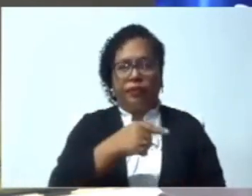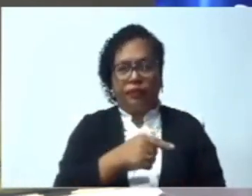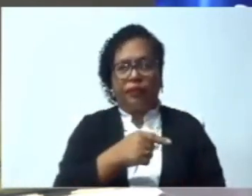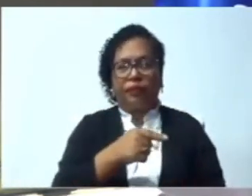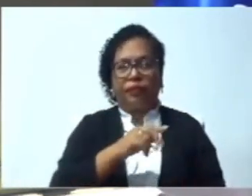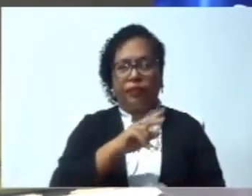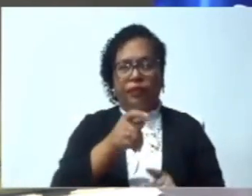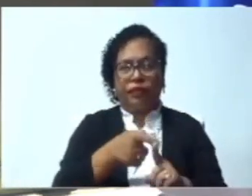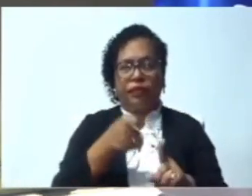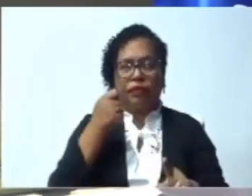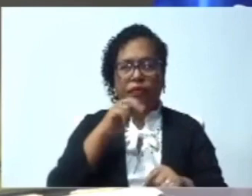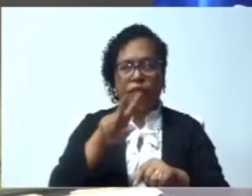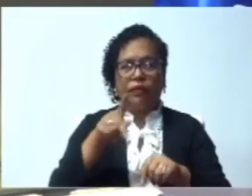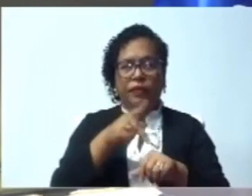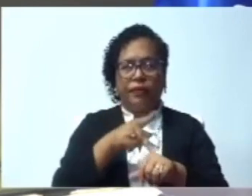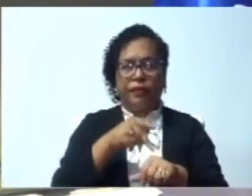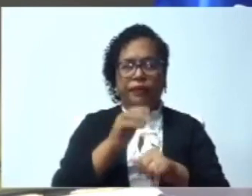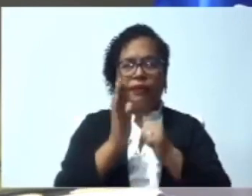Peravia.